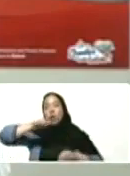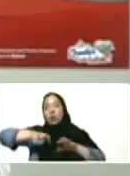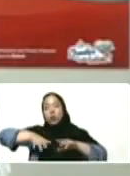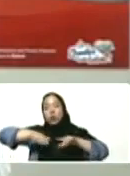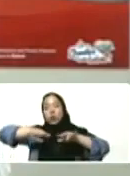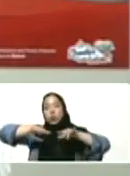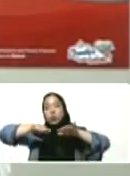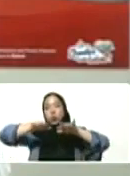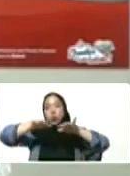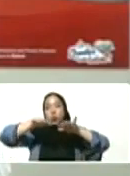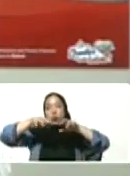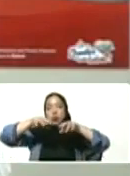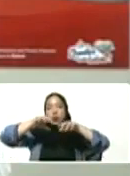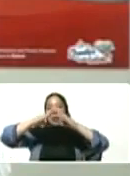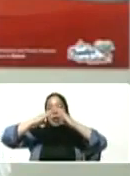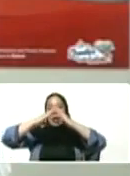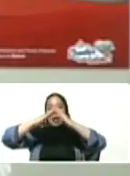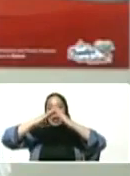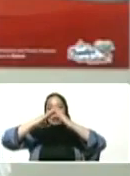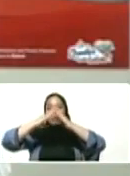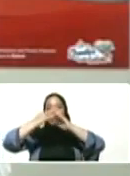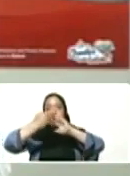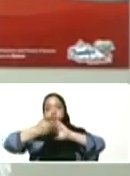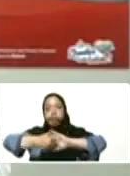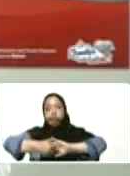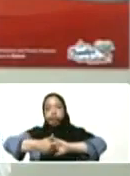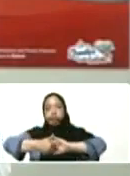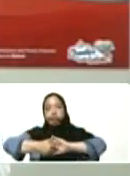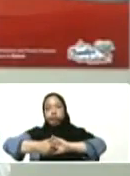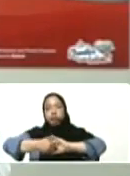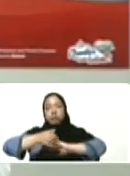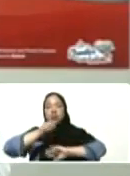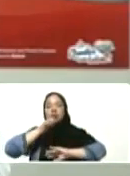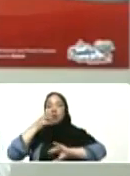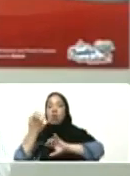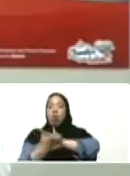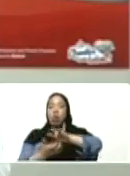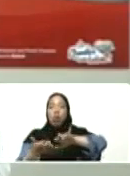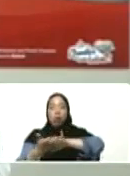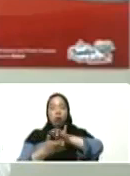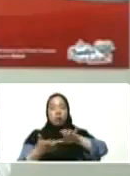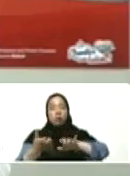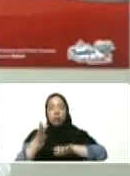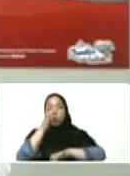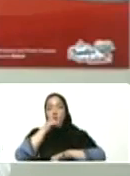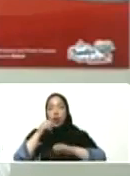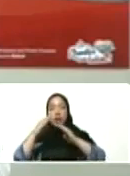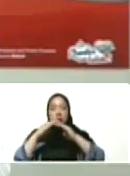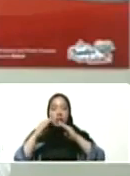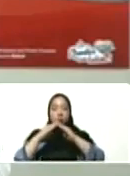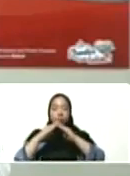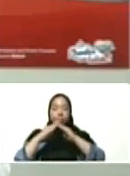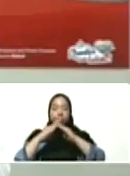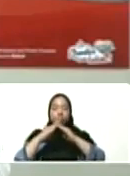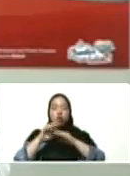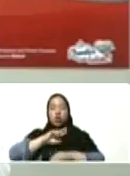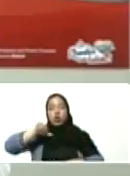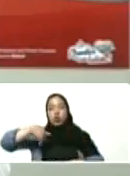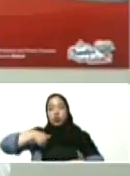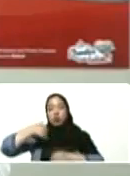derrumbes, hayan hecho estrago con su comunidad o con su vivienda, bueno, nosotros estamos